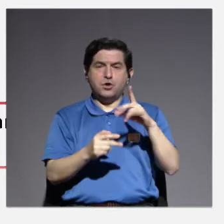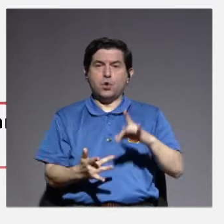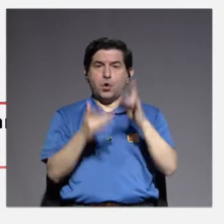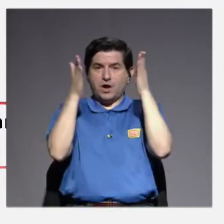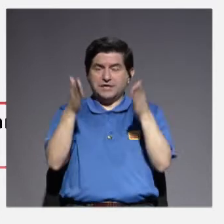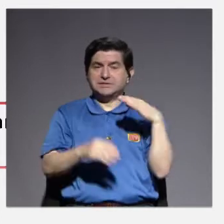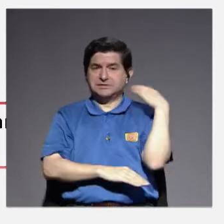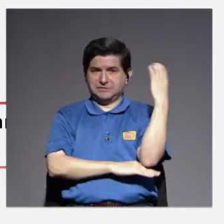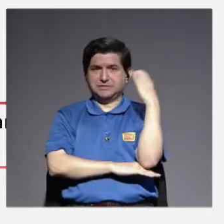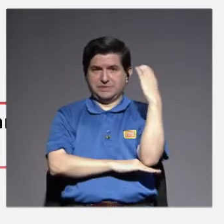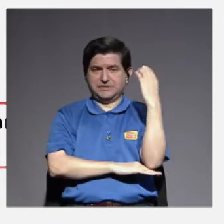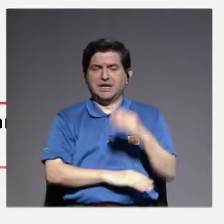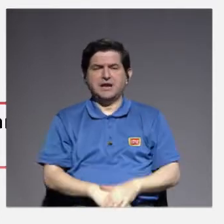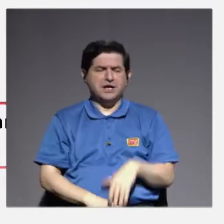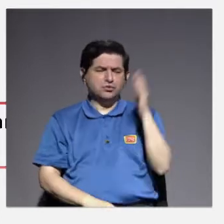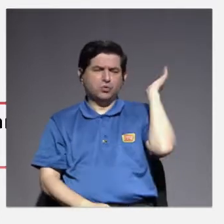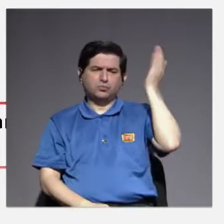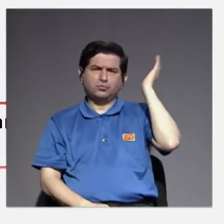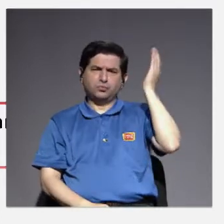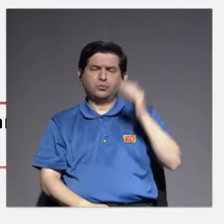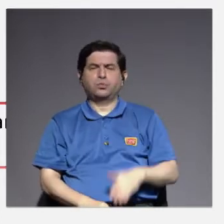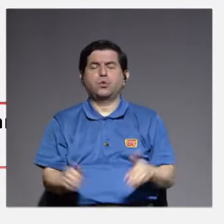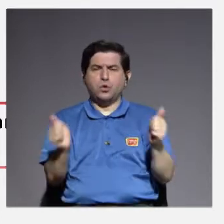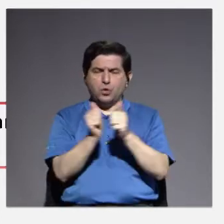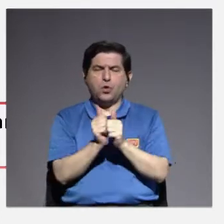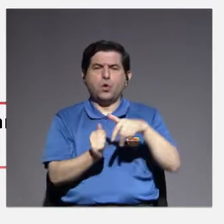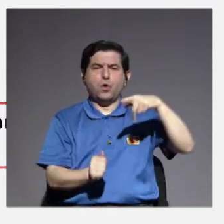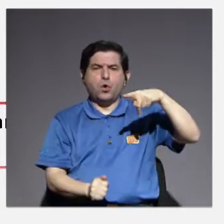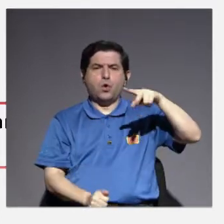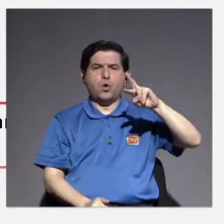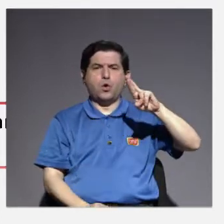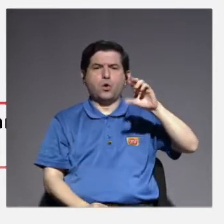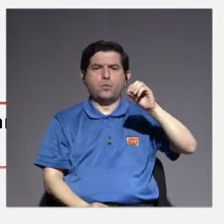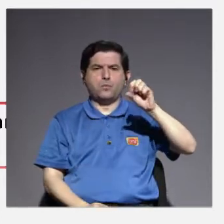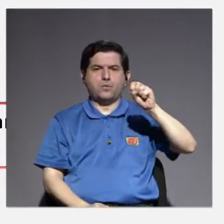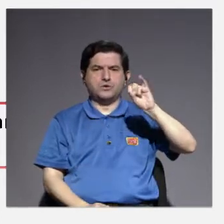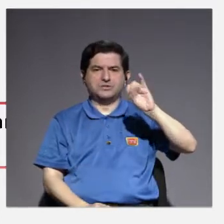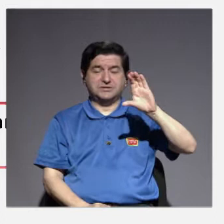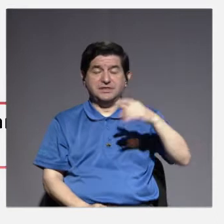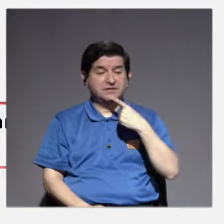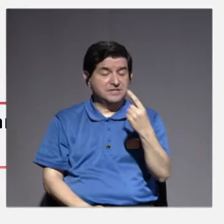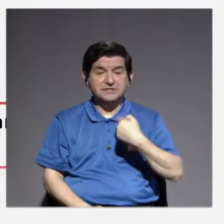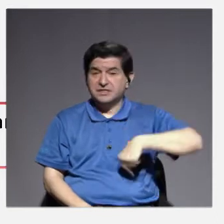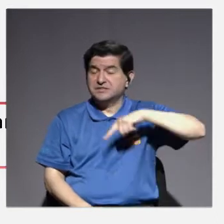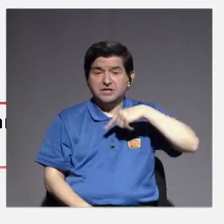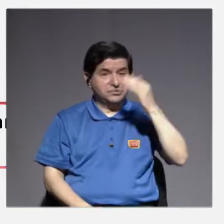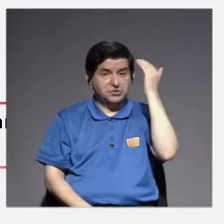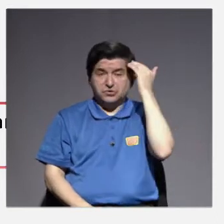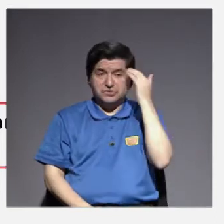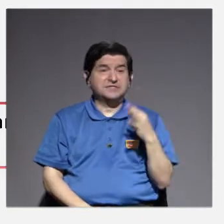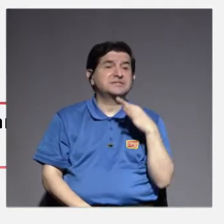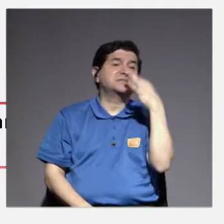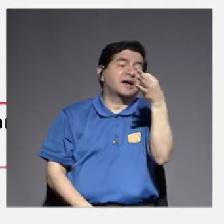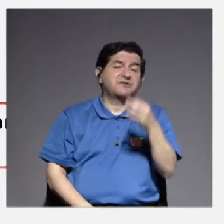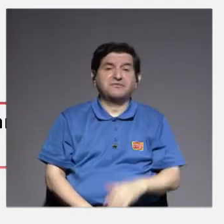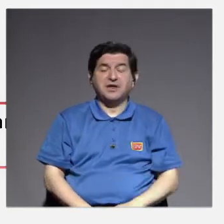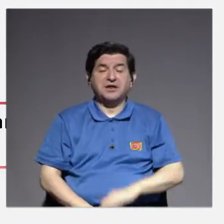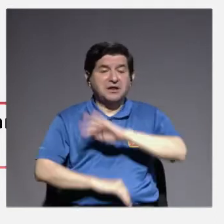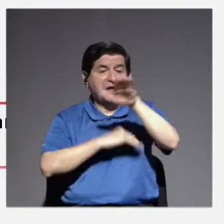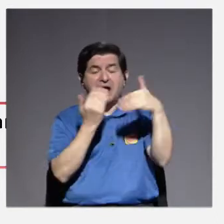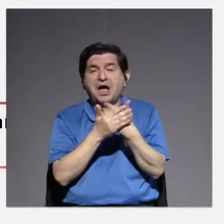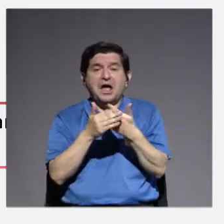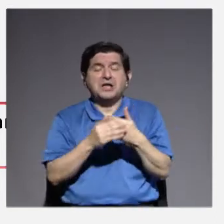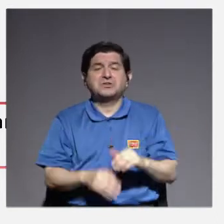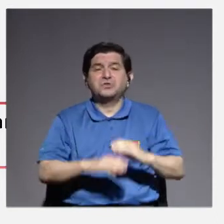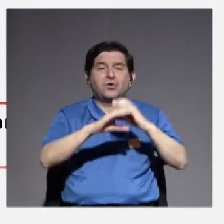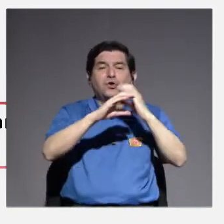de Colombia que estuvo dando unas charlas con PROSIC, y él hablaba de que cuando no sabemos a dónde vamos, cualquier bus nos lleva. Y